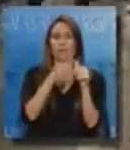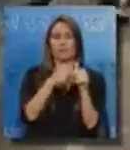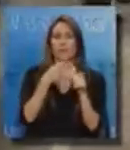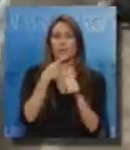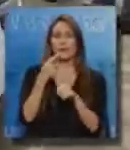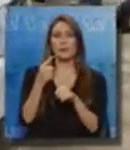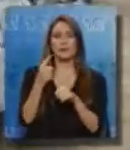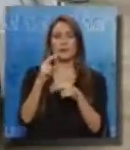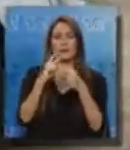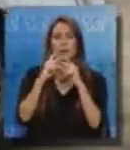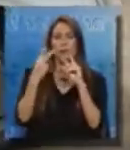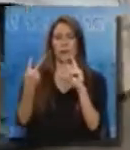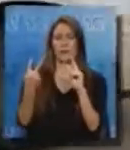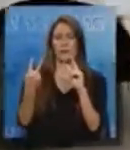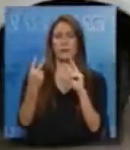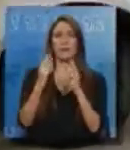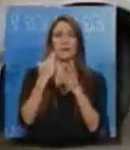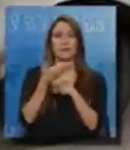de dar una versión